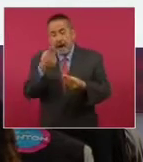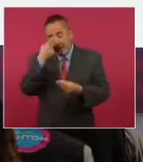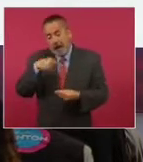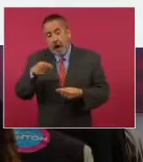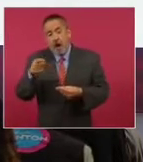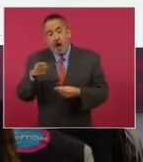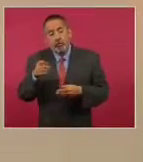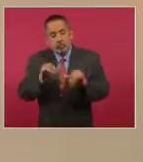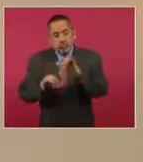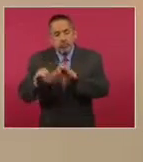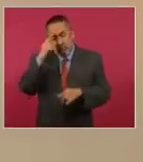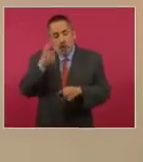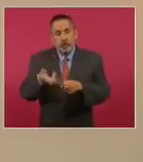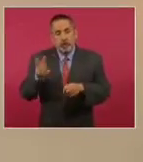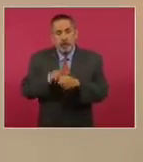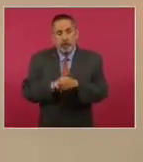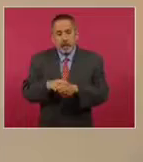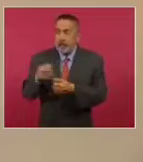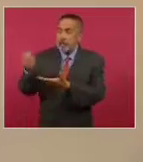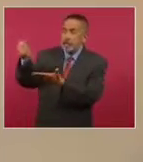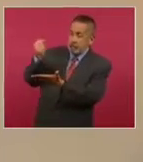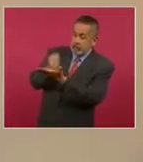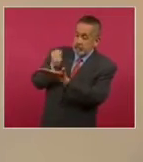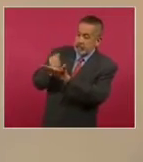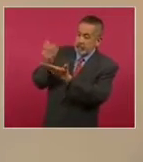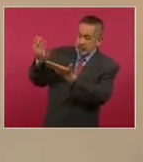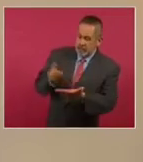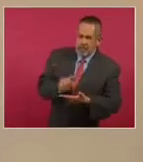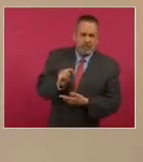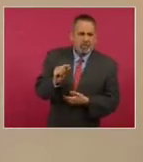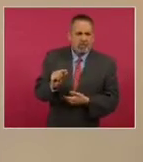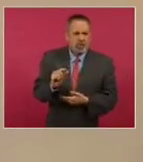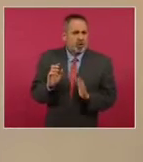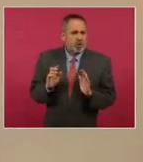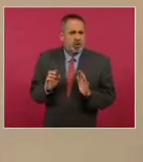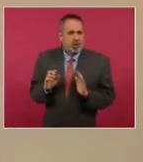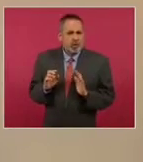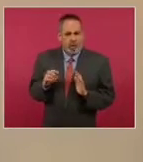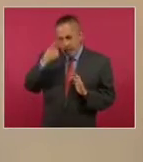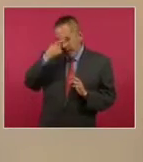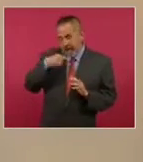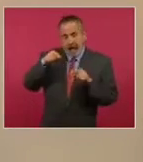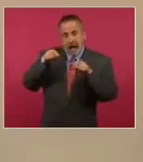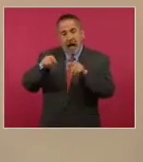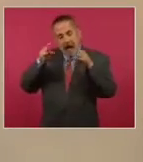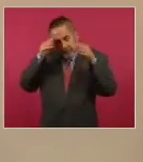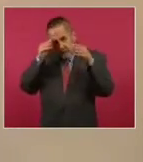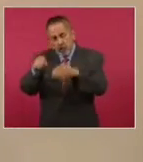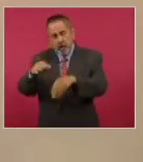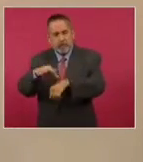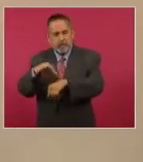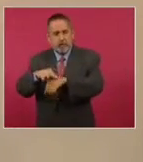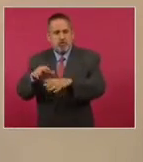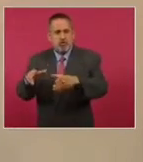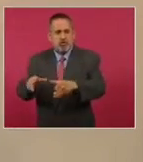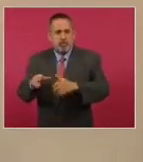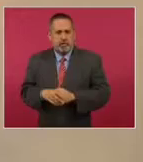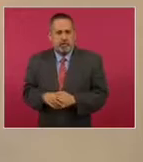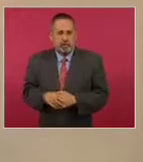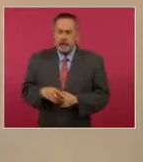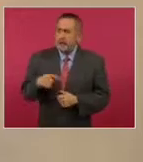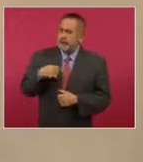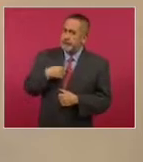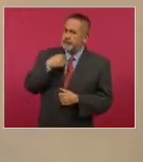legales son muy pocas las que se utilizan con fines médicos. Debo